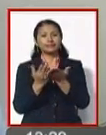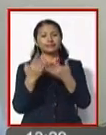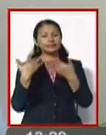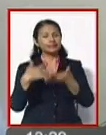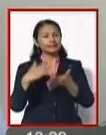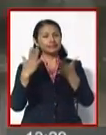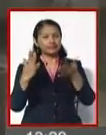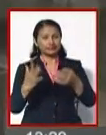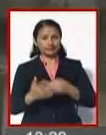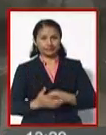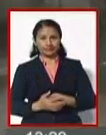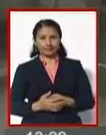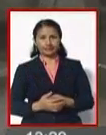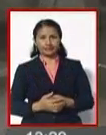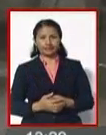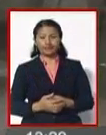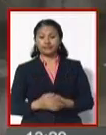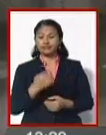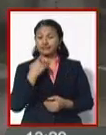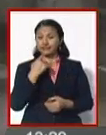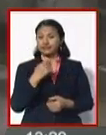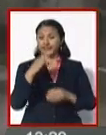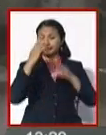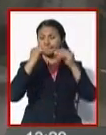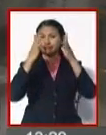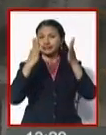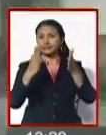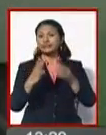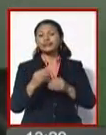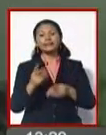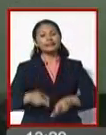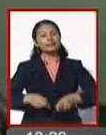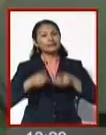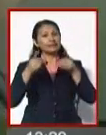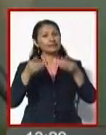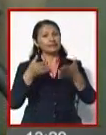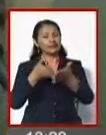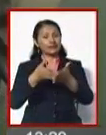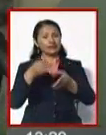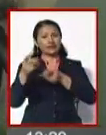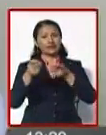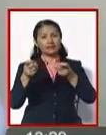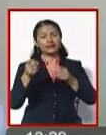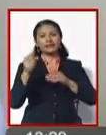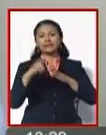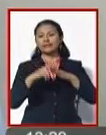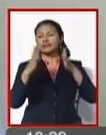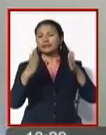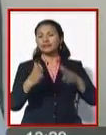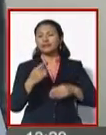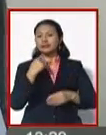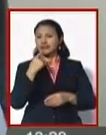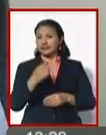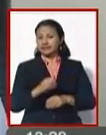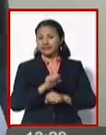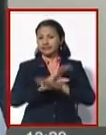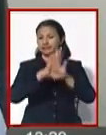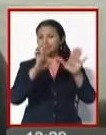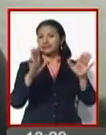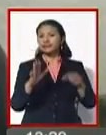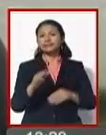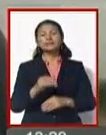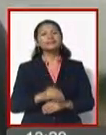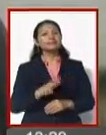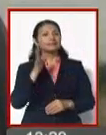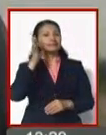está estudiando. Respecto a la situación de las profesoras que denunciaron al director abusador, Salomón Morales dejó en claro que la